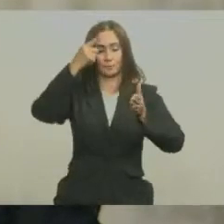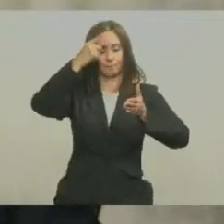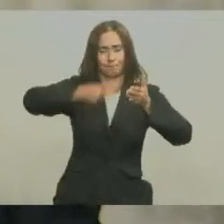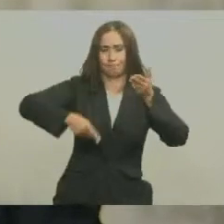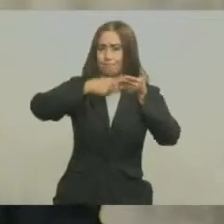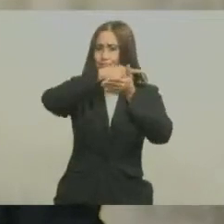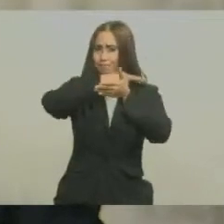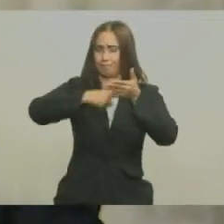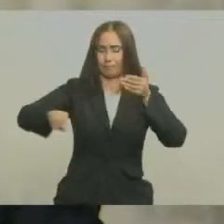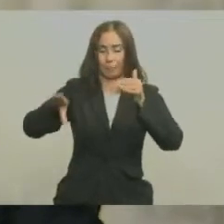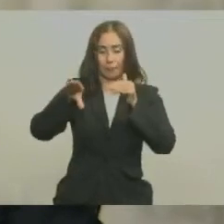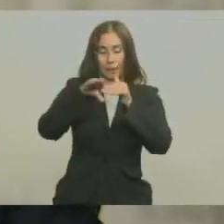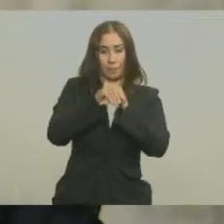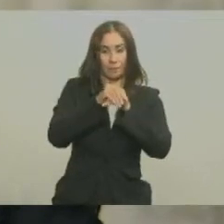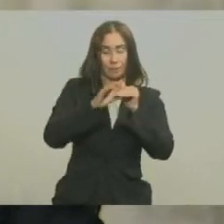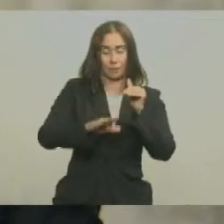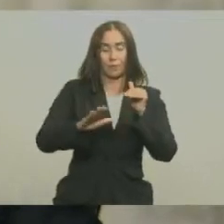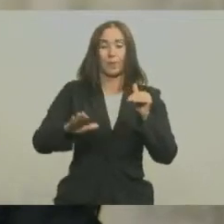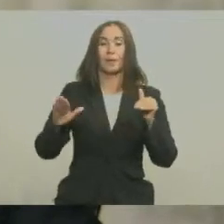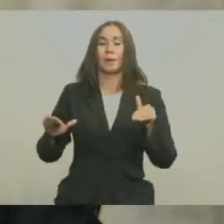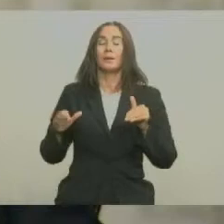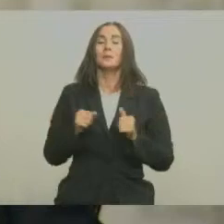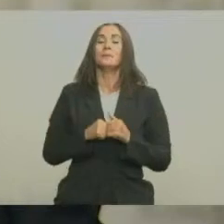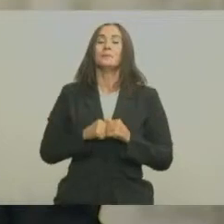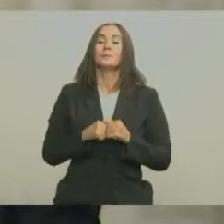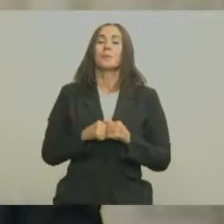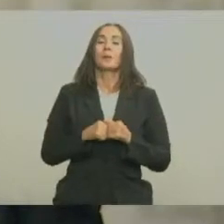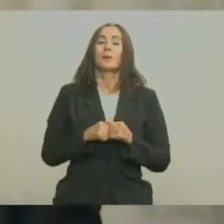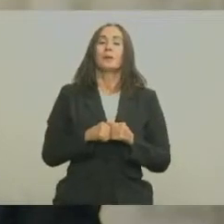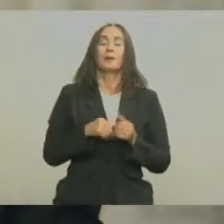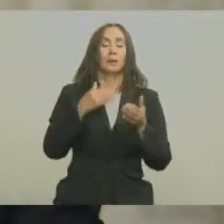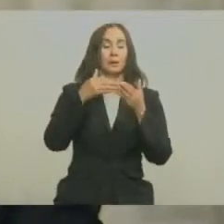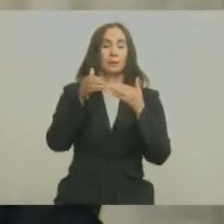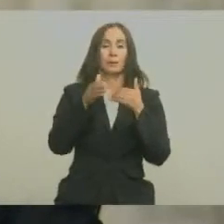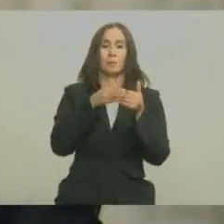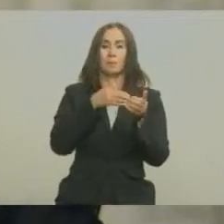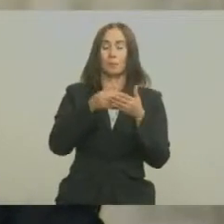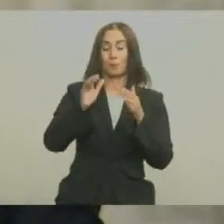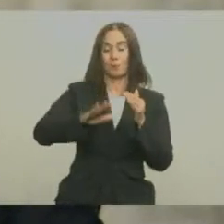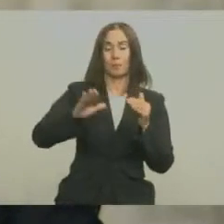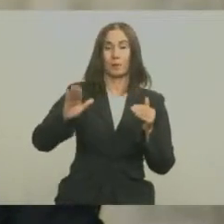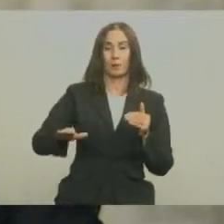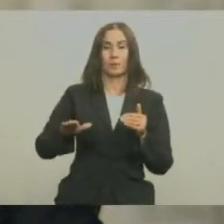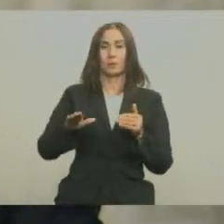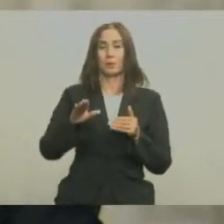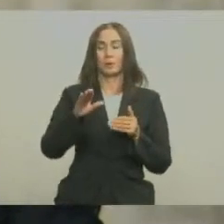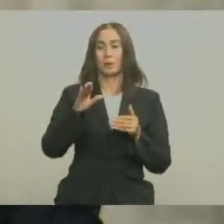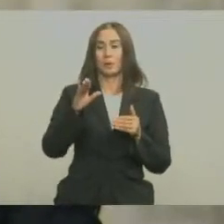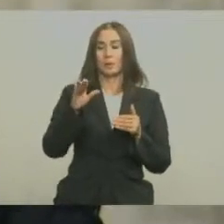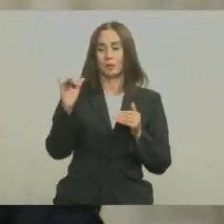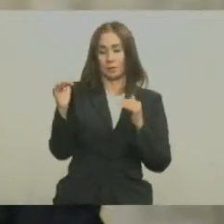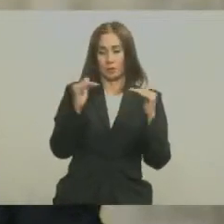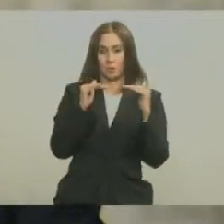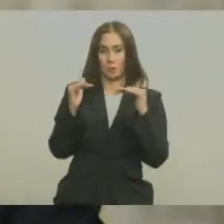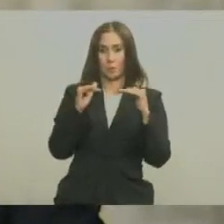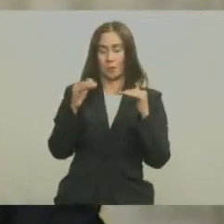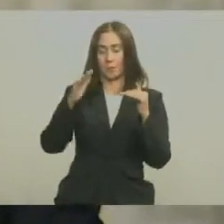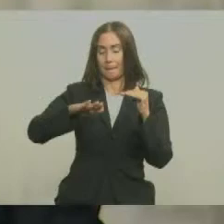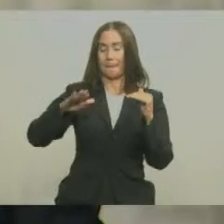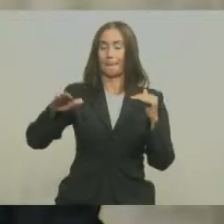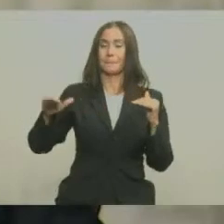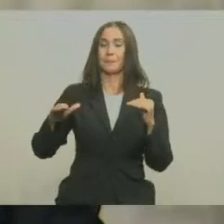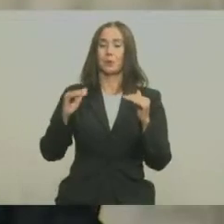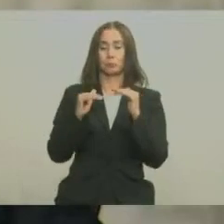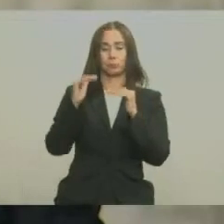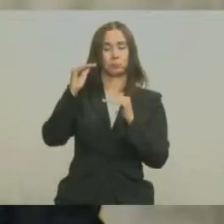matrimonio infantil de menores, sea entre menores o de menores con mayores, en cualquier tipo